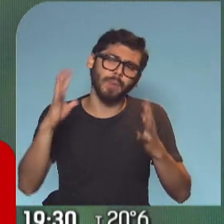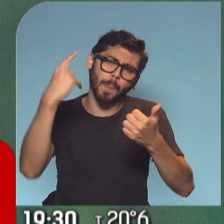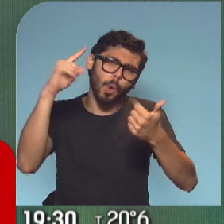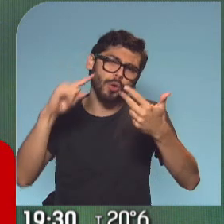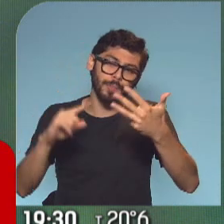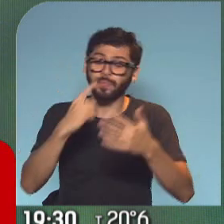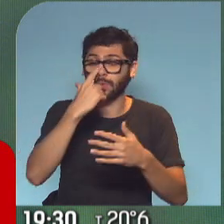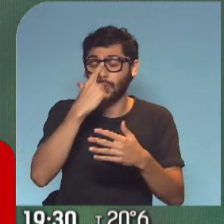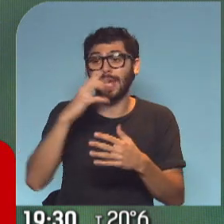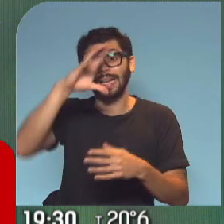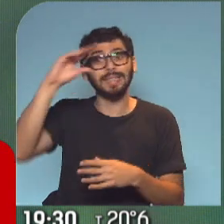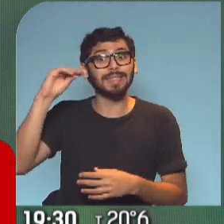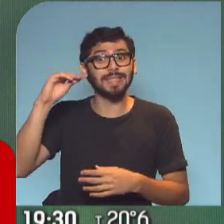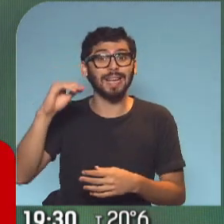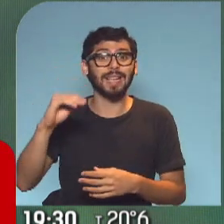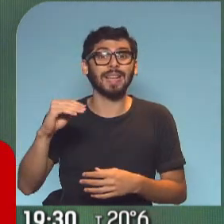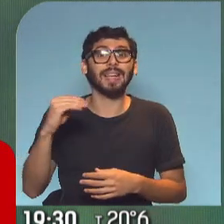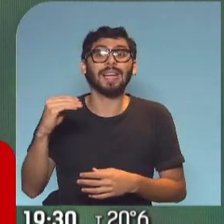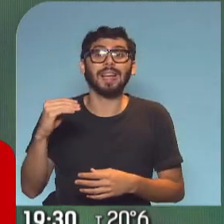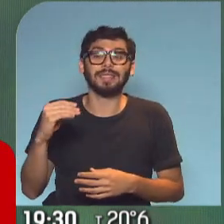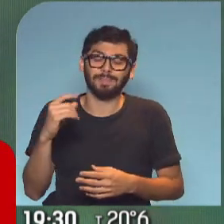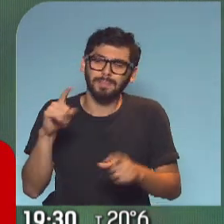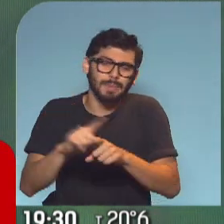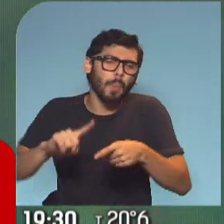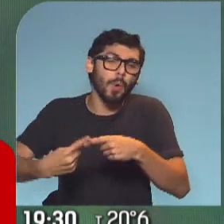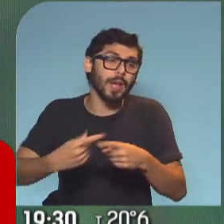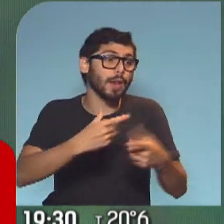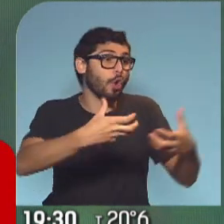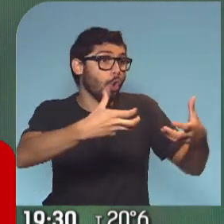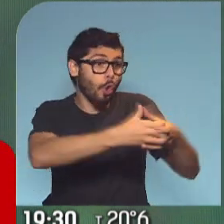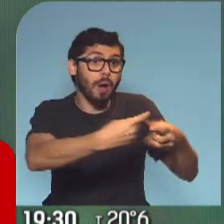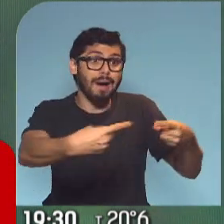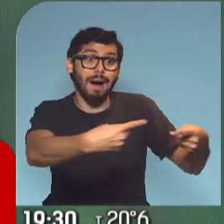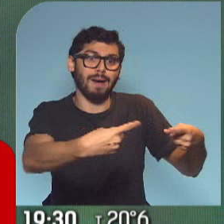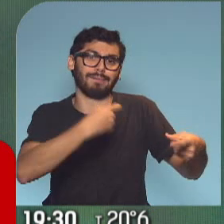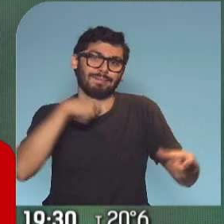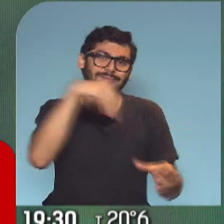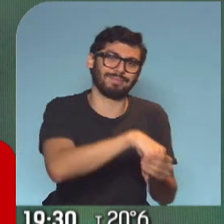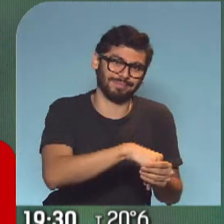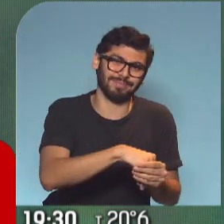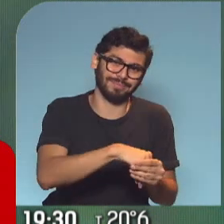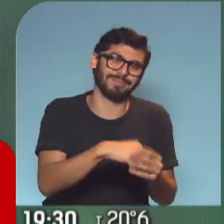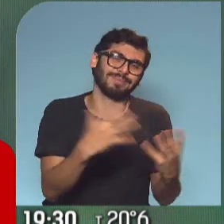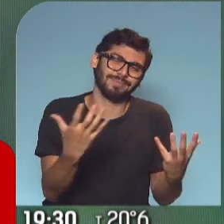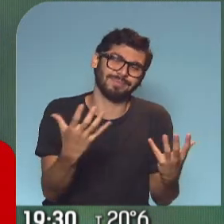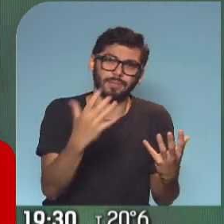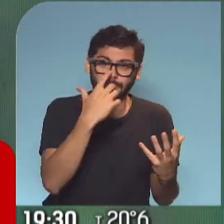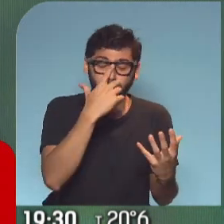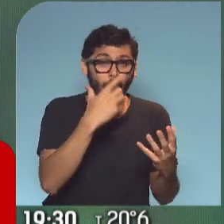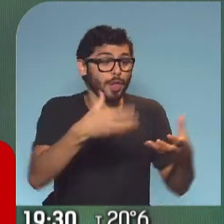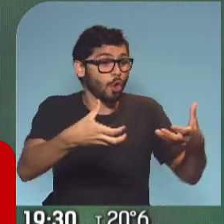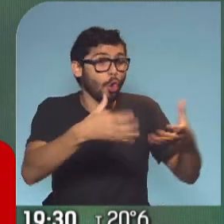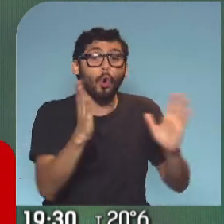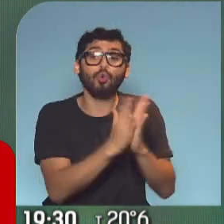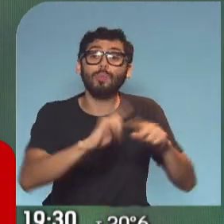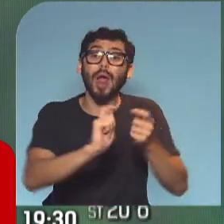todos los grandes jugadores políticos, que es tratar de influir en la interna del rival. Claro. Lógicamente, ¿qué es lo que hace Cristina con esto? Lo diciendo, claro, dice, tiene dos líderes juntos por el